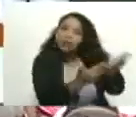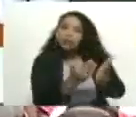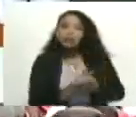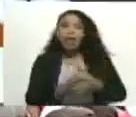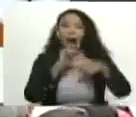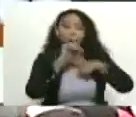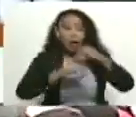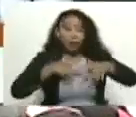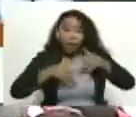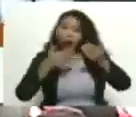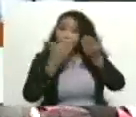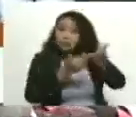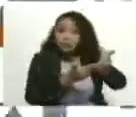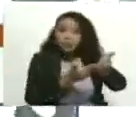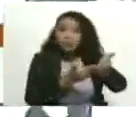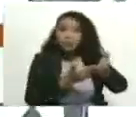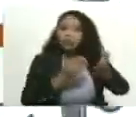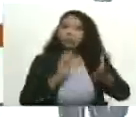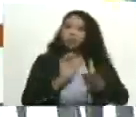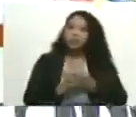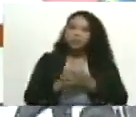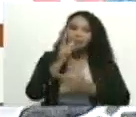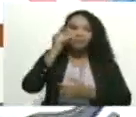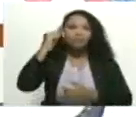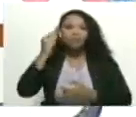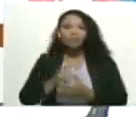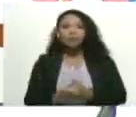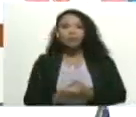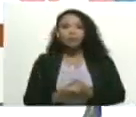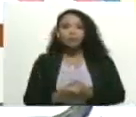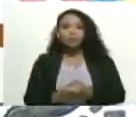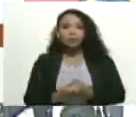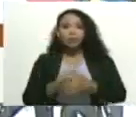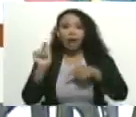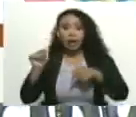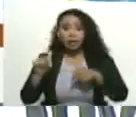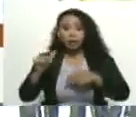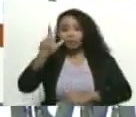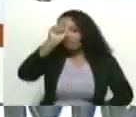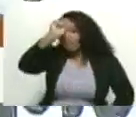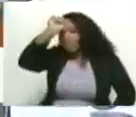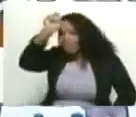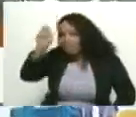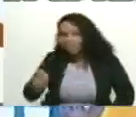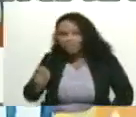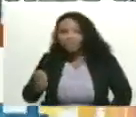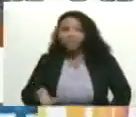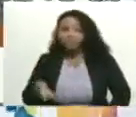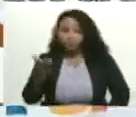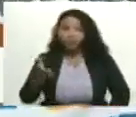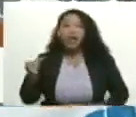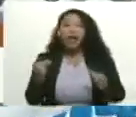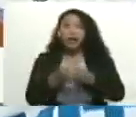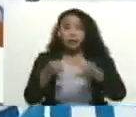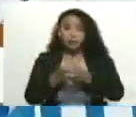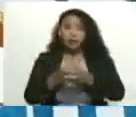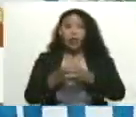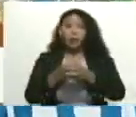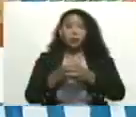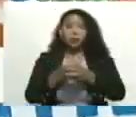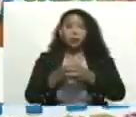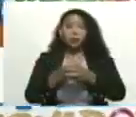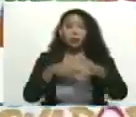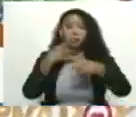de actividades, compañeros, compañeras, es un reconocimiento a los equipos políticos de